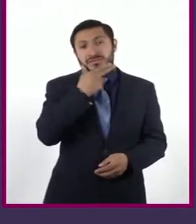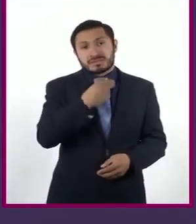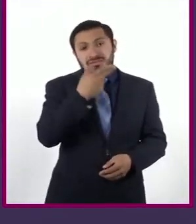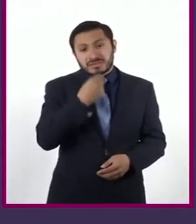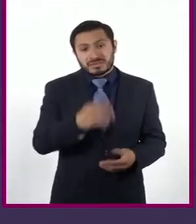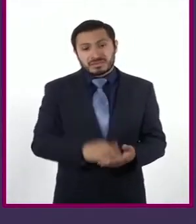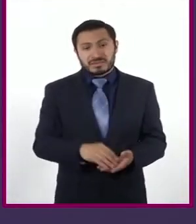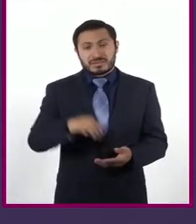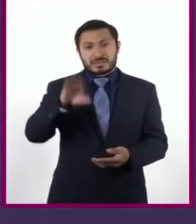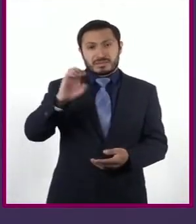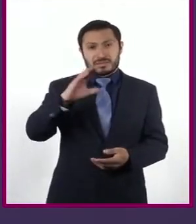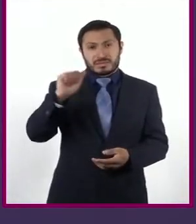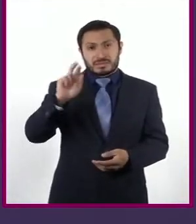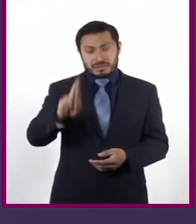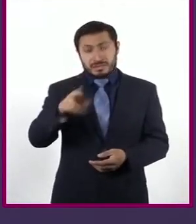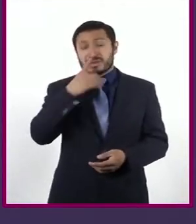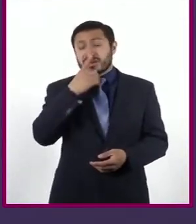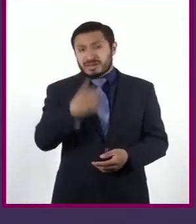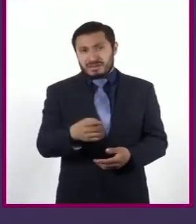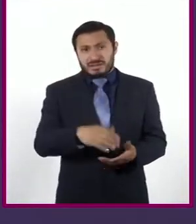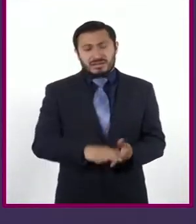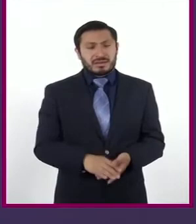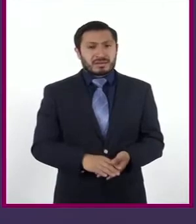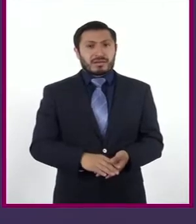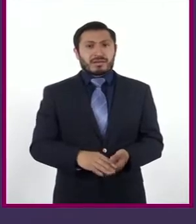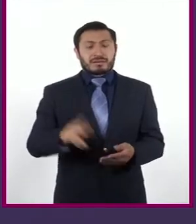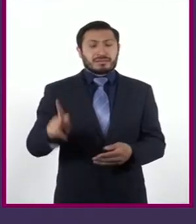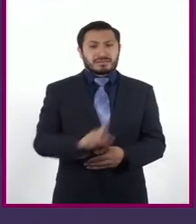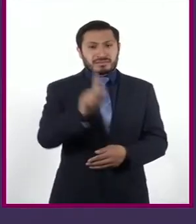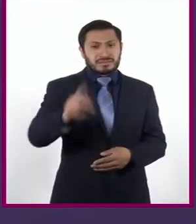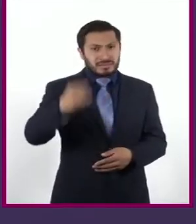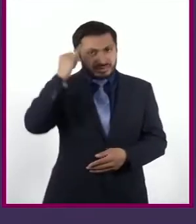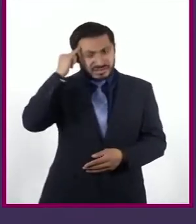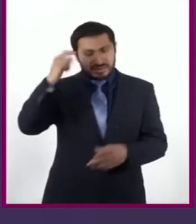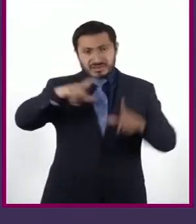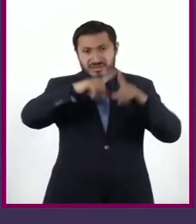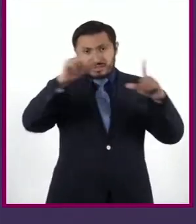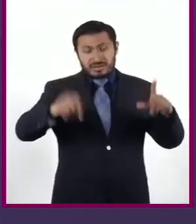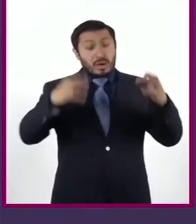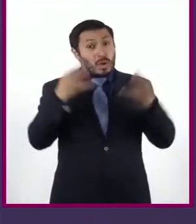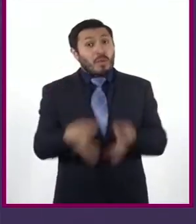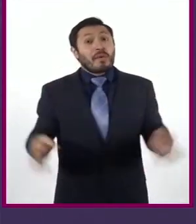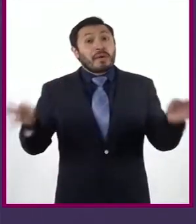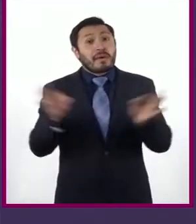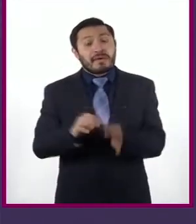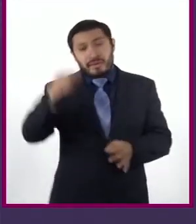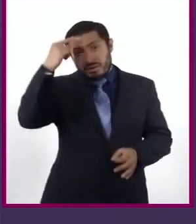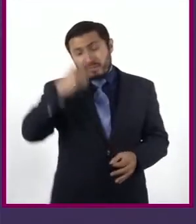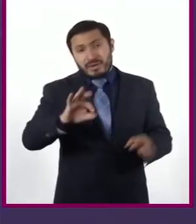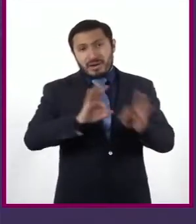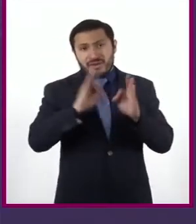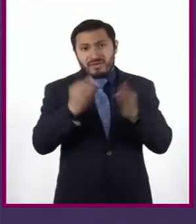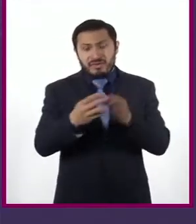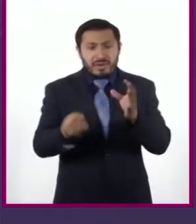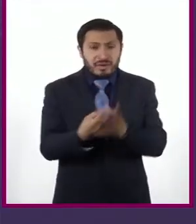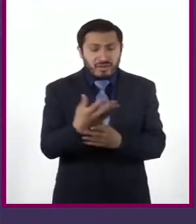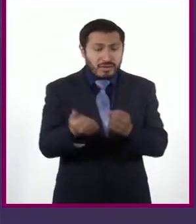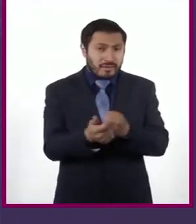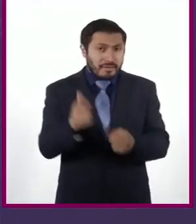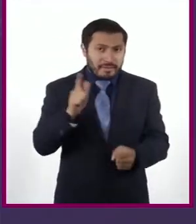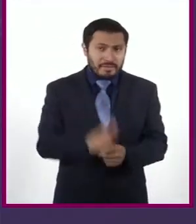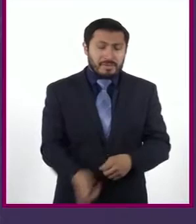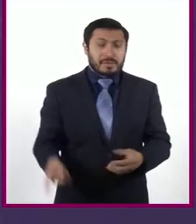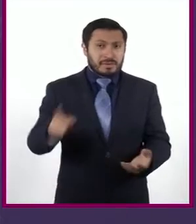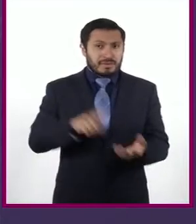Eckhart Boesch, afirma que los pueblos indígenas de México son clave para generar un nuevo modelo de sociedad, donde